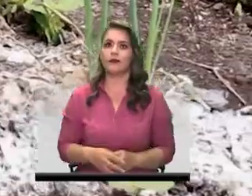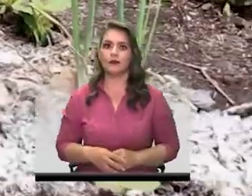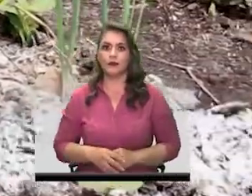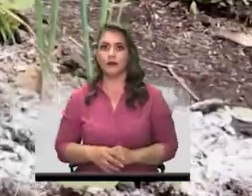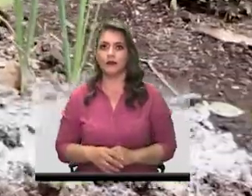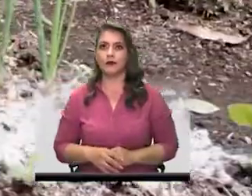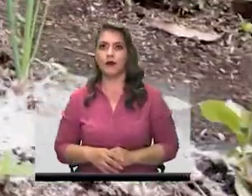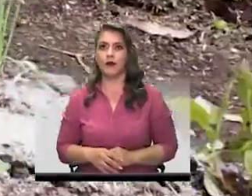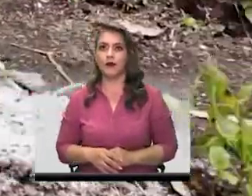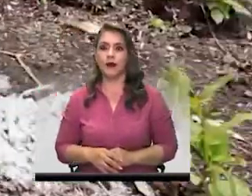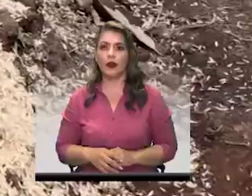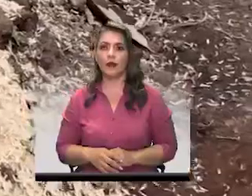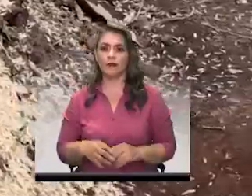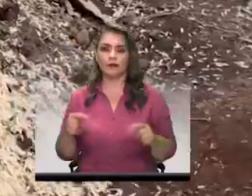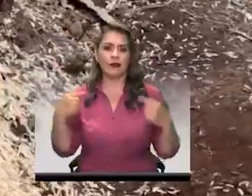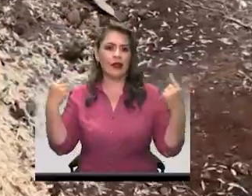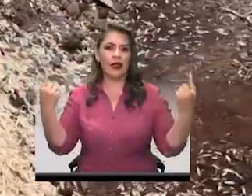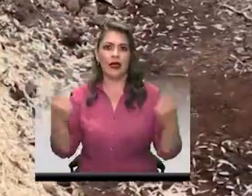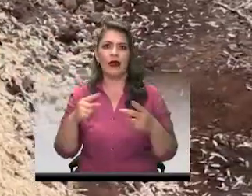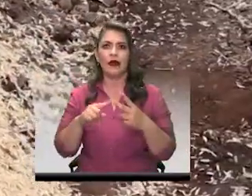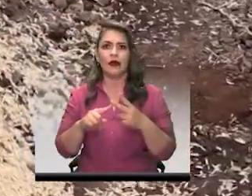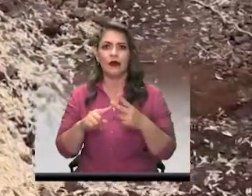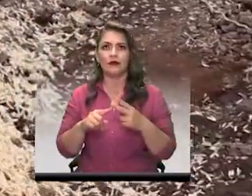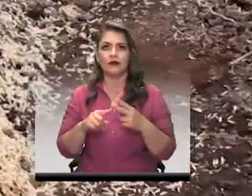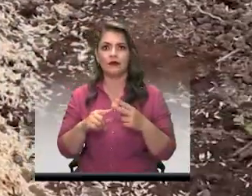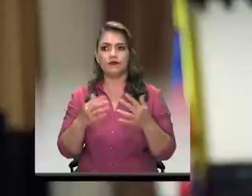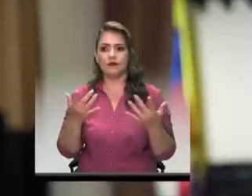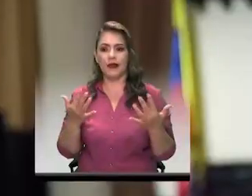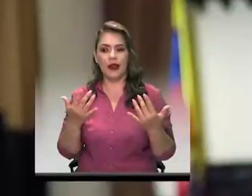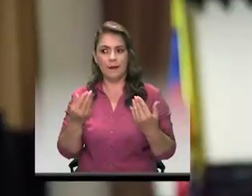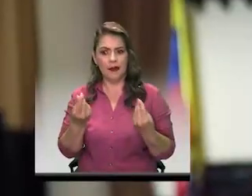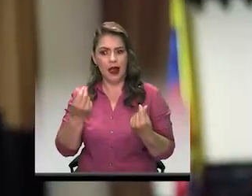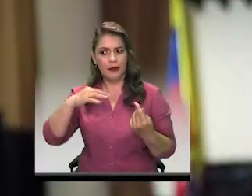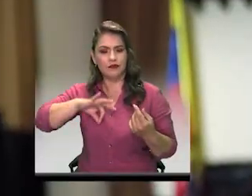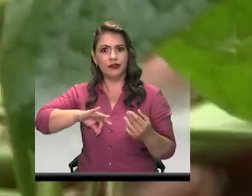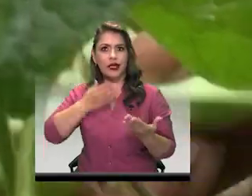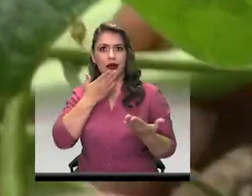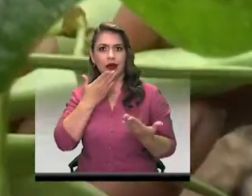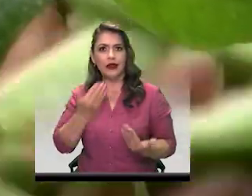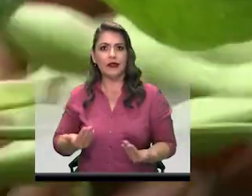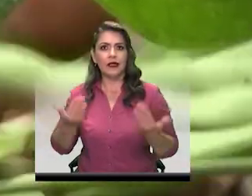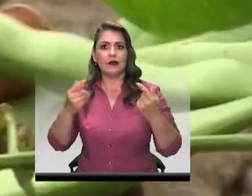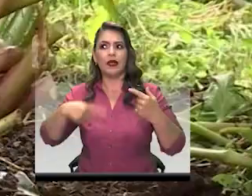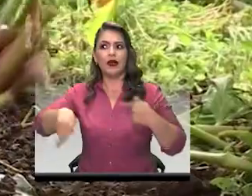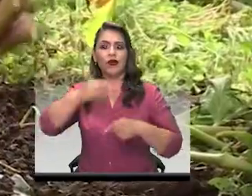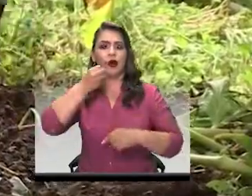como para comercialización, o sea, generar ingresos extras a nuestros hogares.